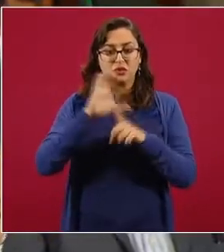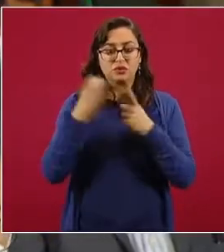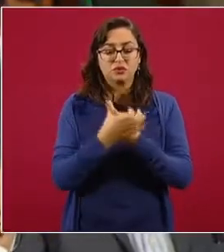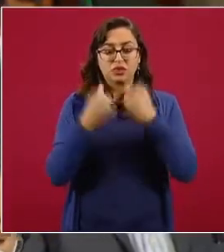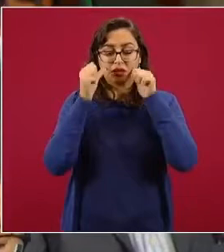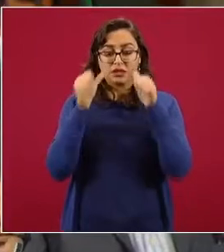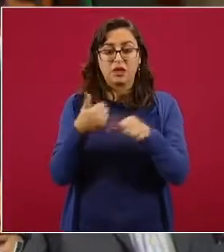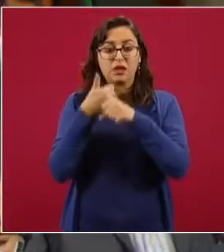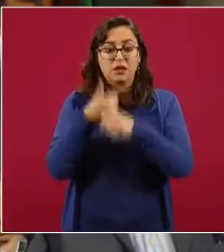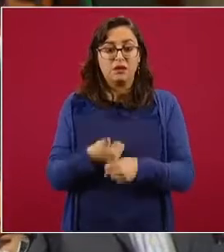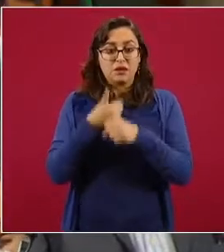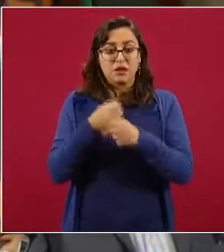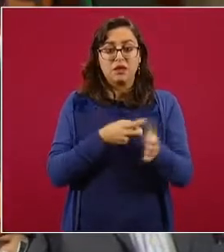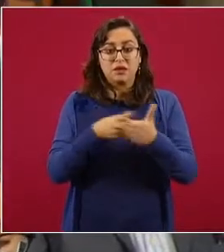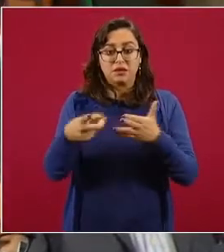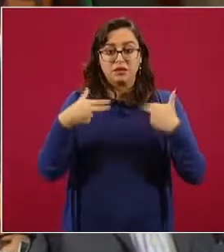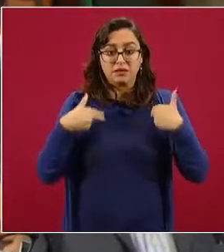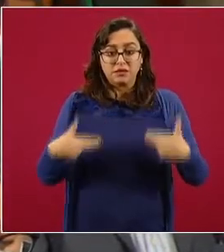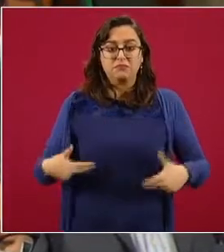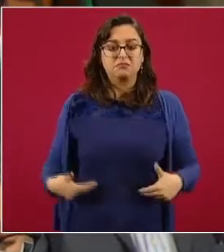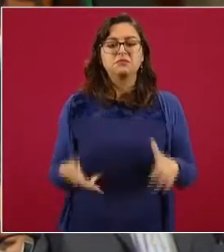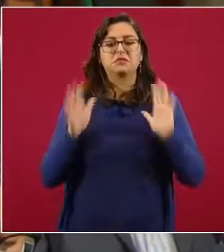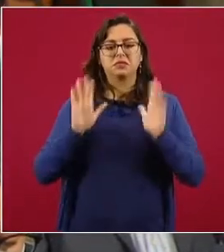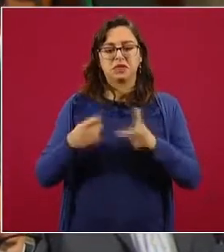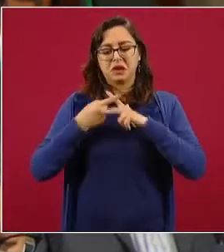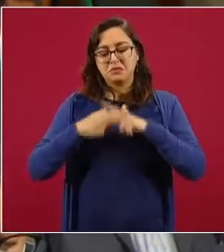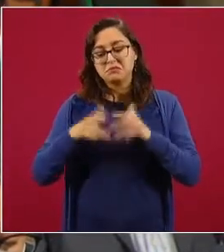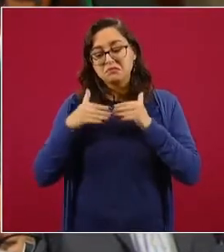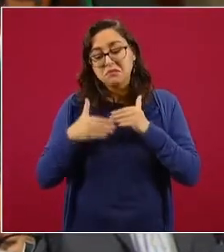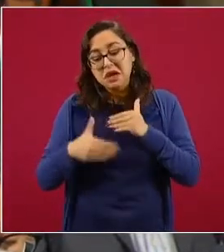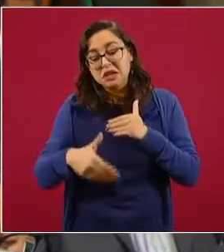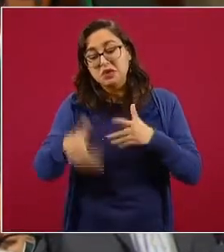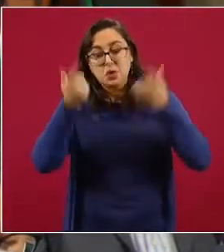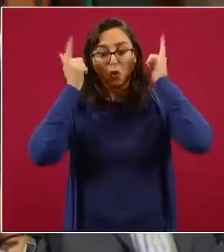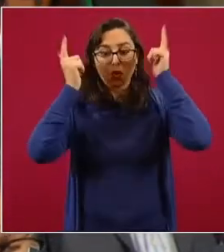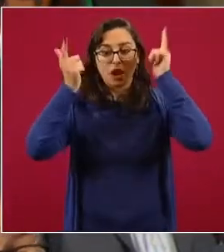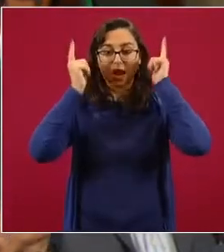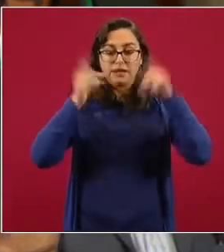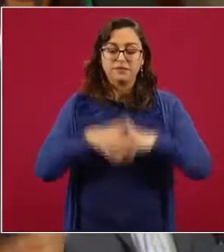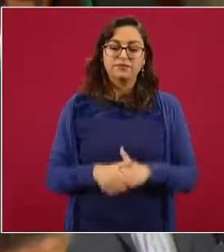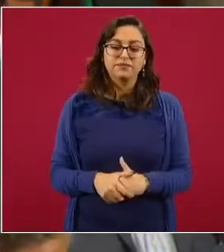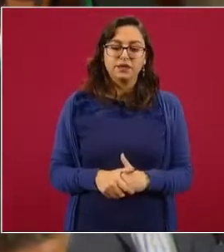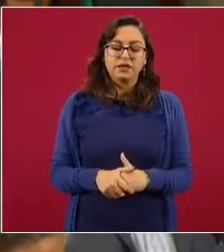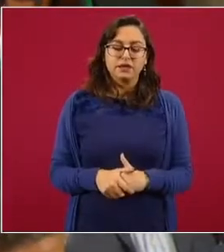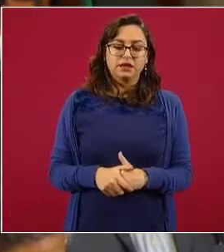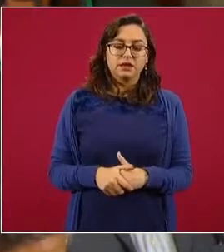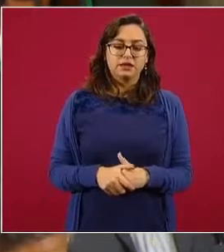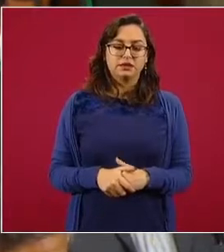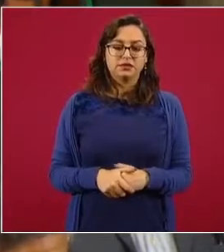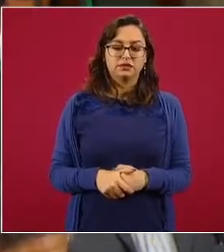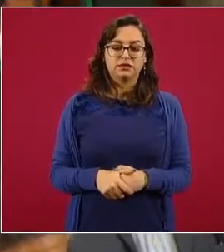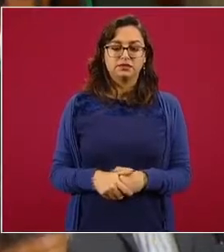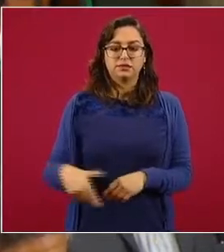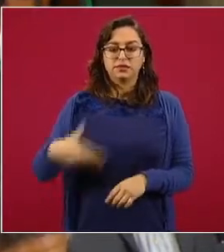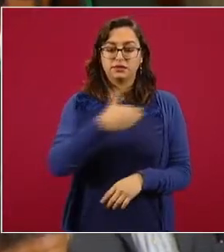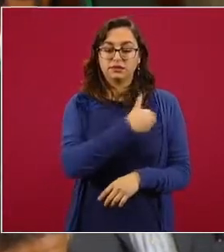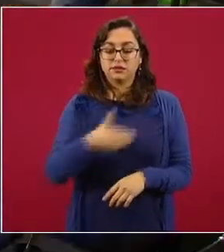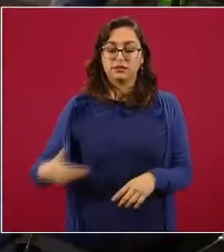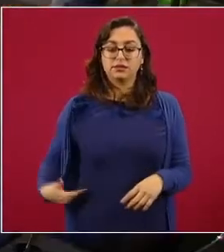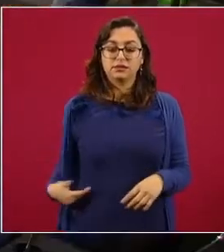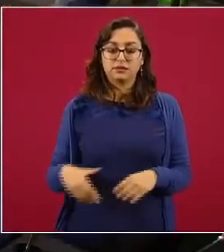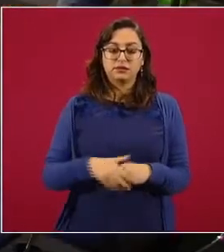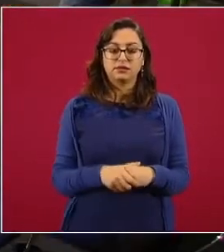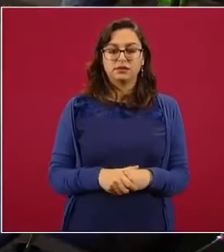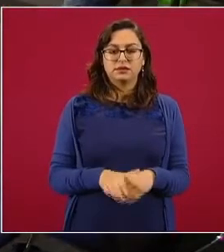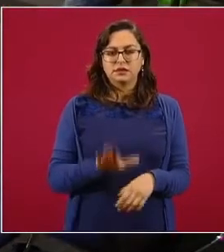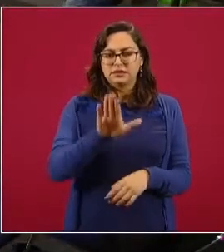a Víctimas y en Derechos Humanos, empieza a dar una esperanza. Presidente, la petición es que se analicen los